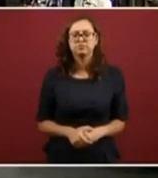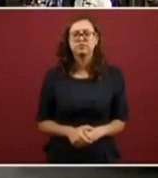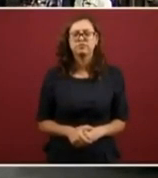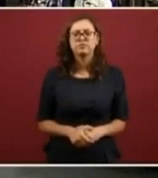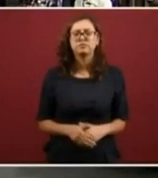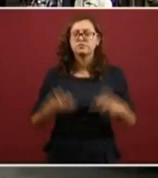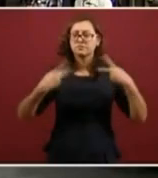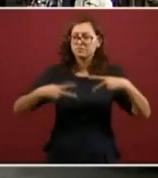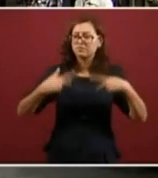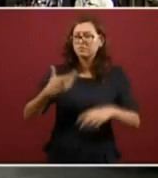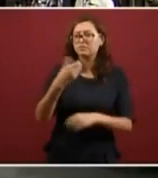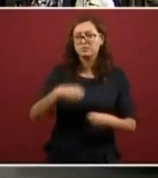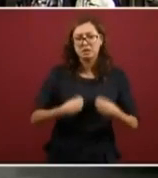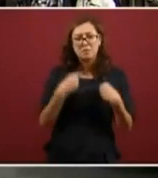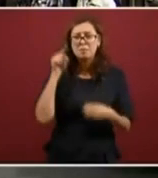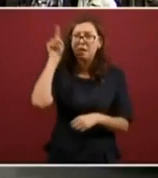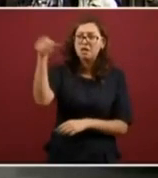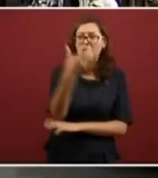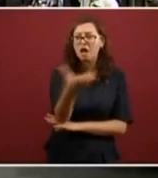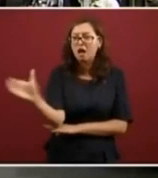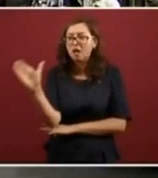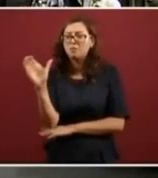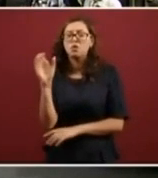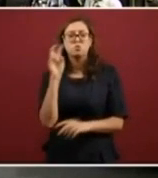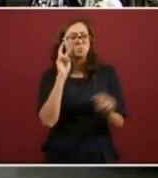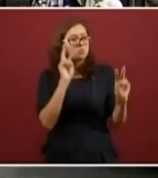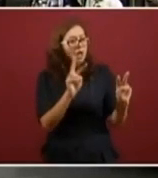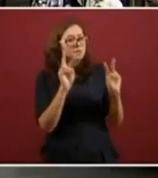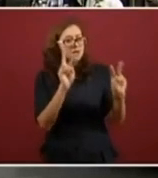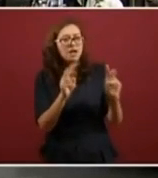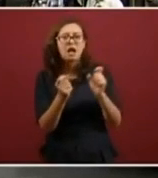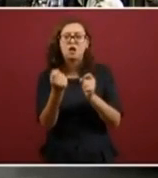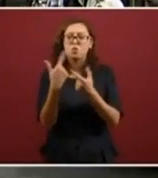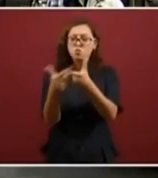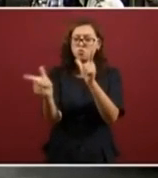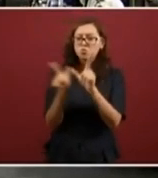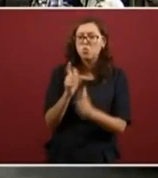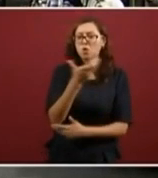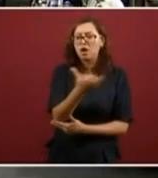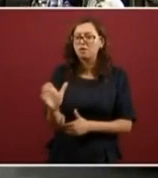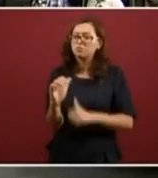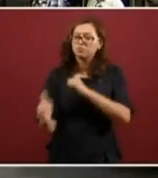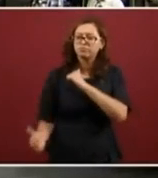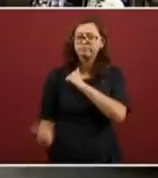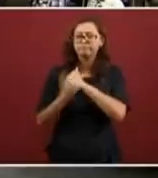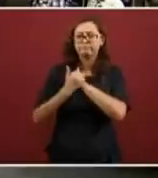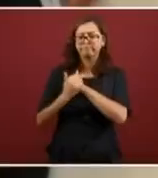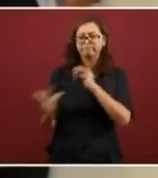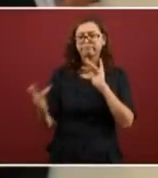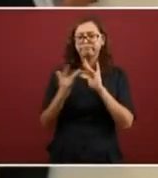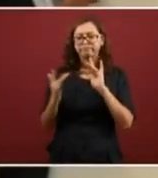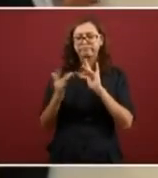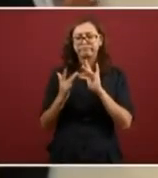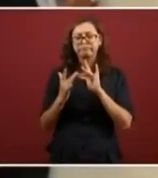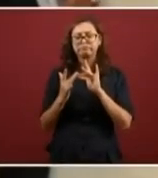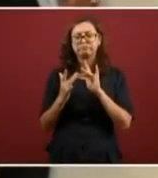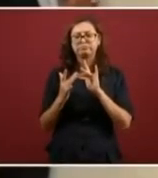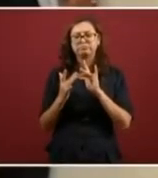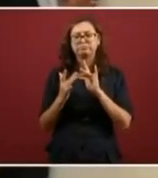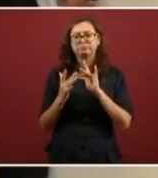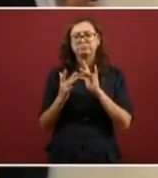gente del campo y precisamente a través de redes nos contactaron un grupo de campesinos. Bueno, se recordará